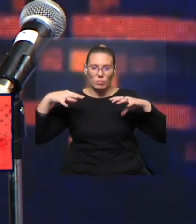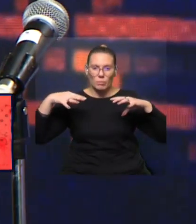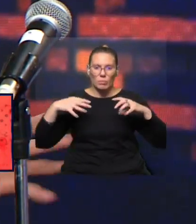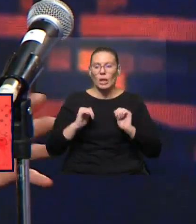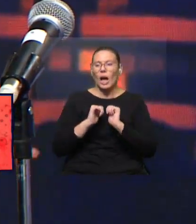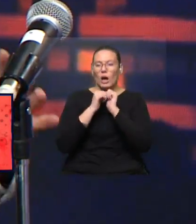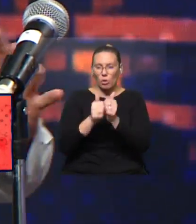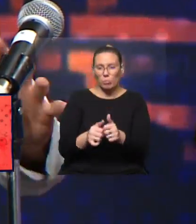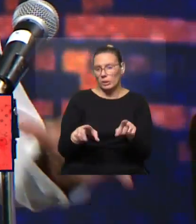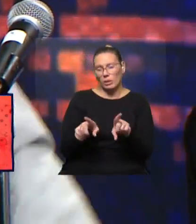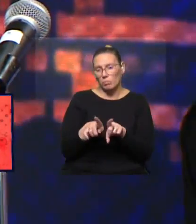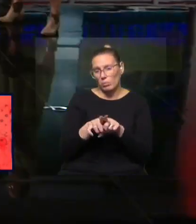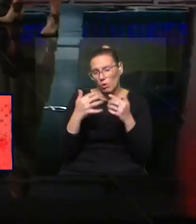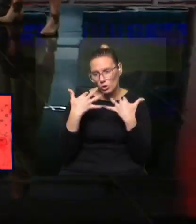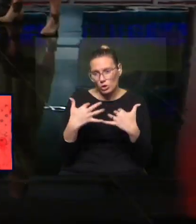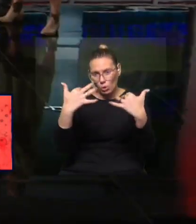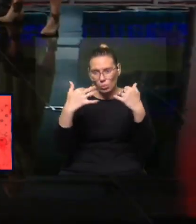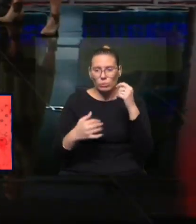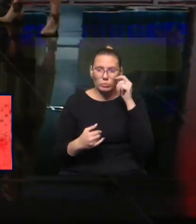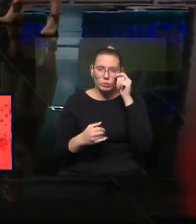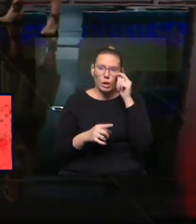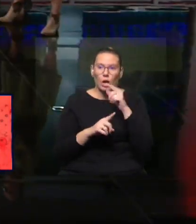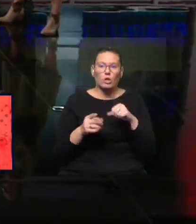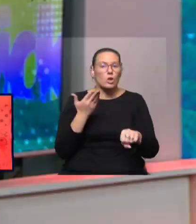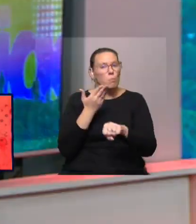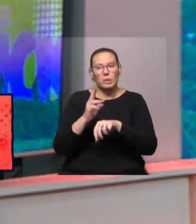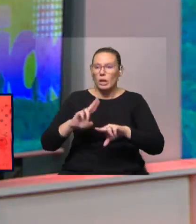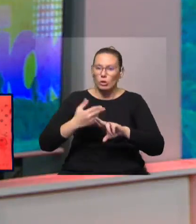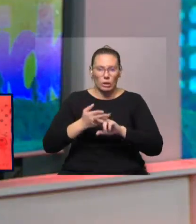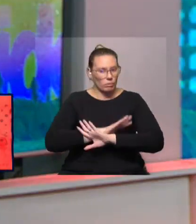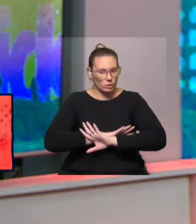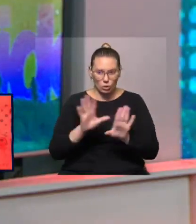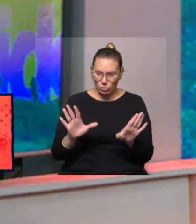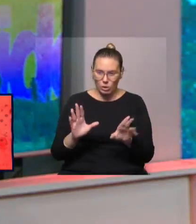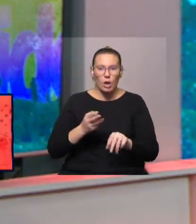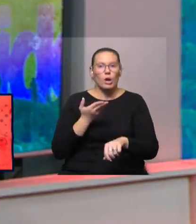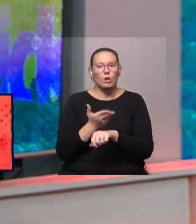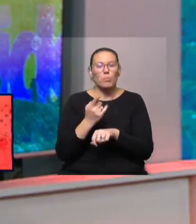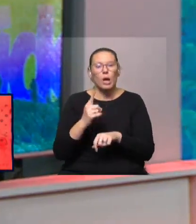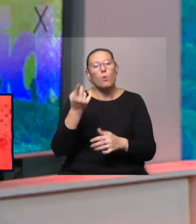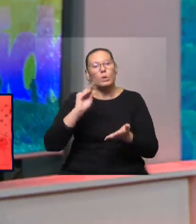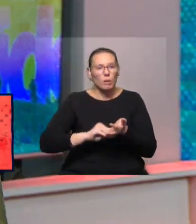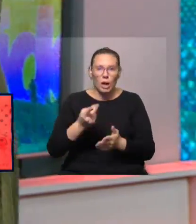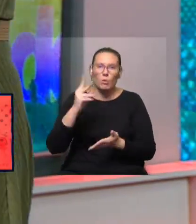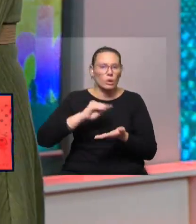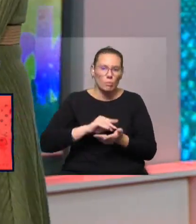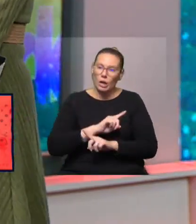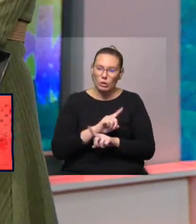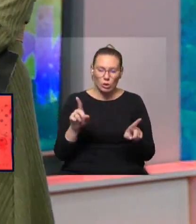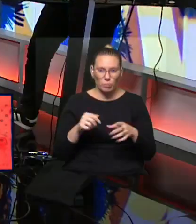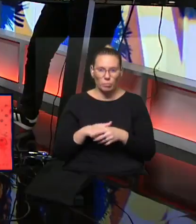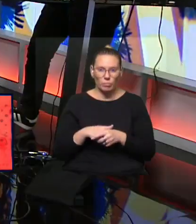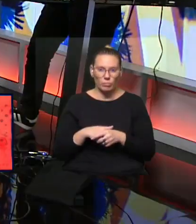acompañen ese movimiento O sea no pidan vises por favor se los pido no pidan dice